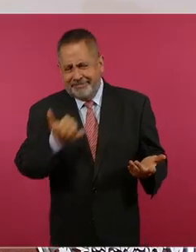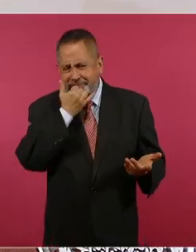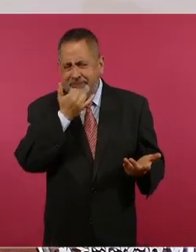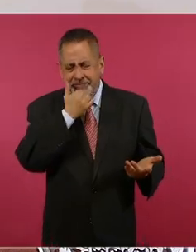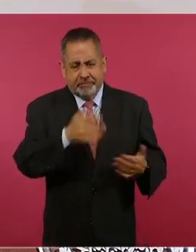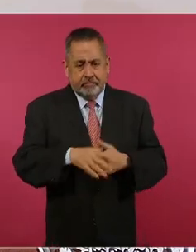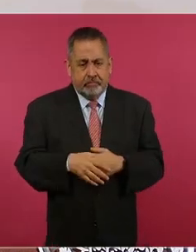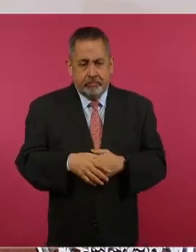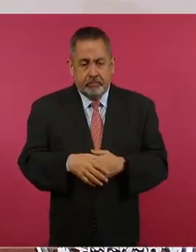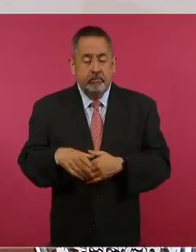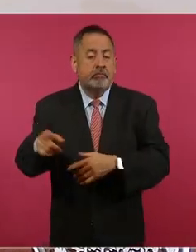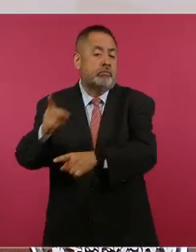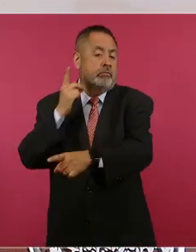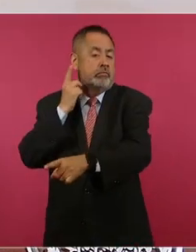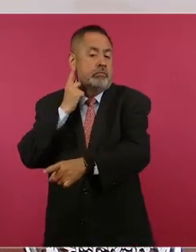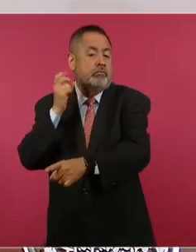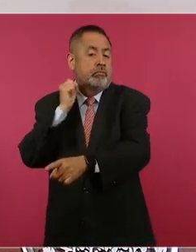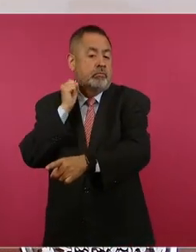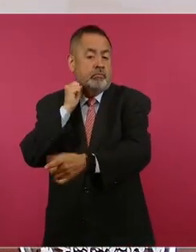a corregirle la plana